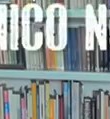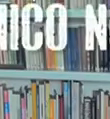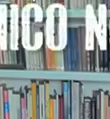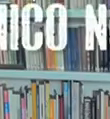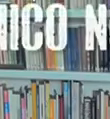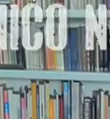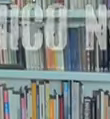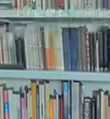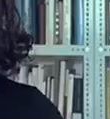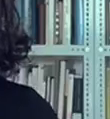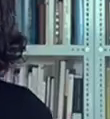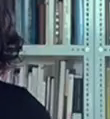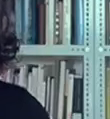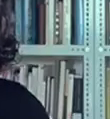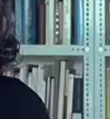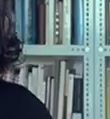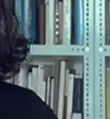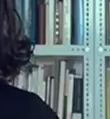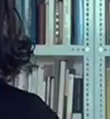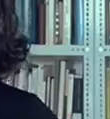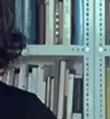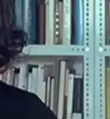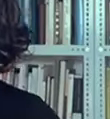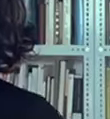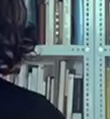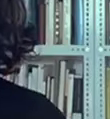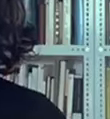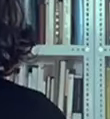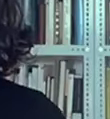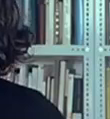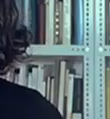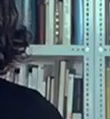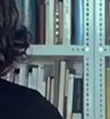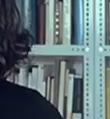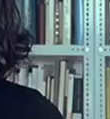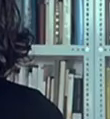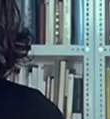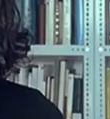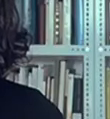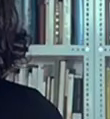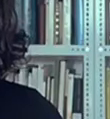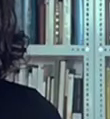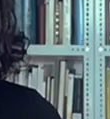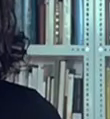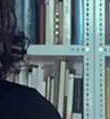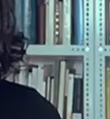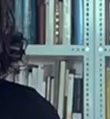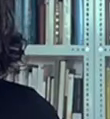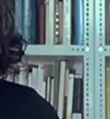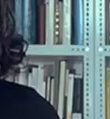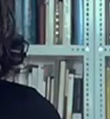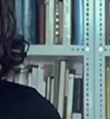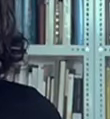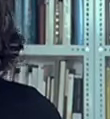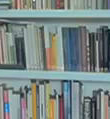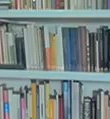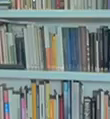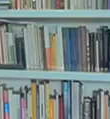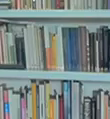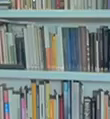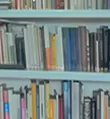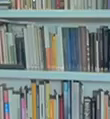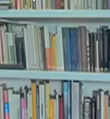el pánico no. De hecho, el miedo exagerado nos hace mucho más vulnerables a la